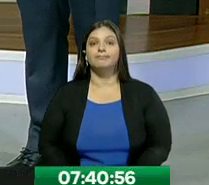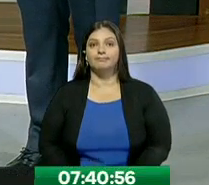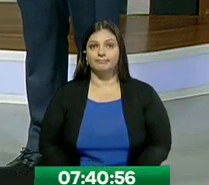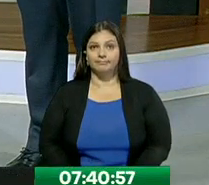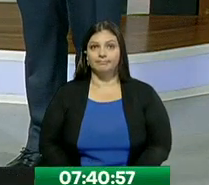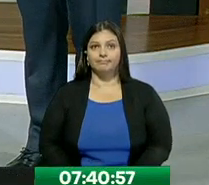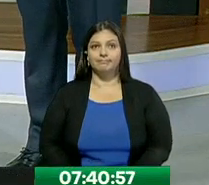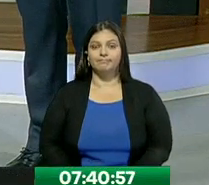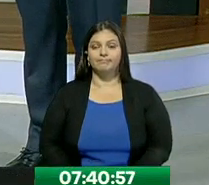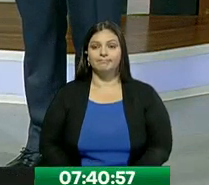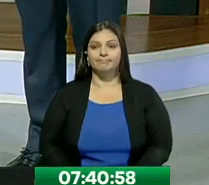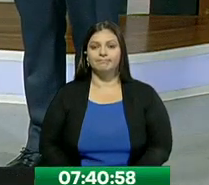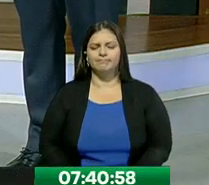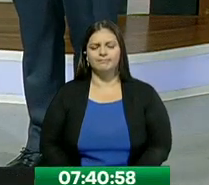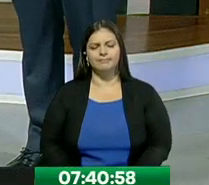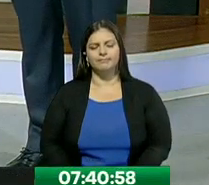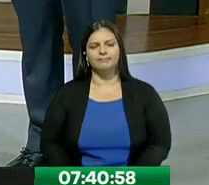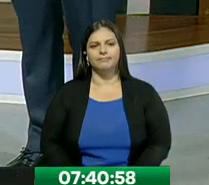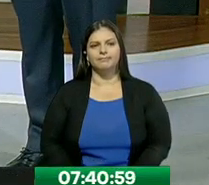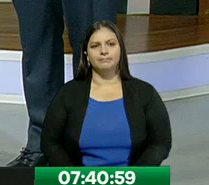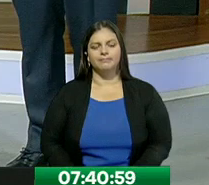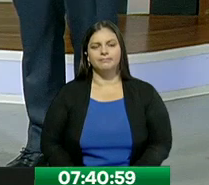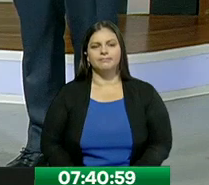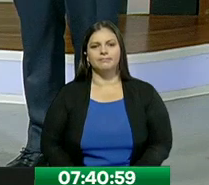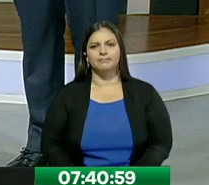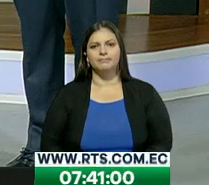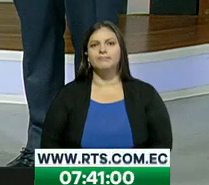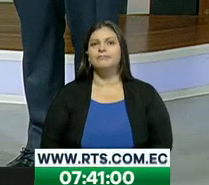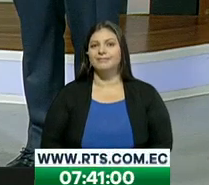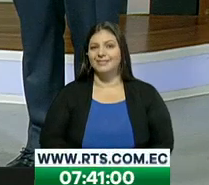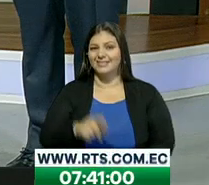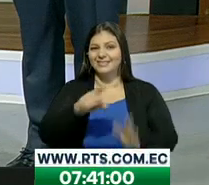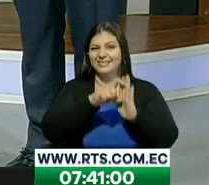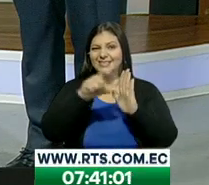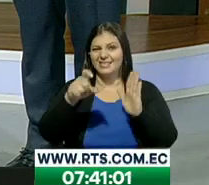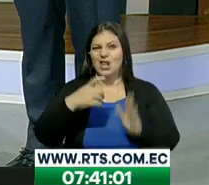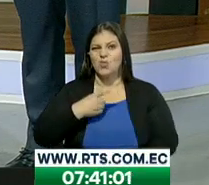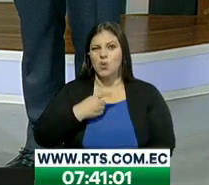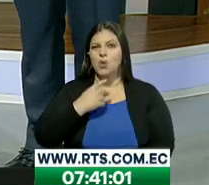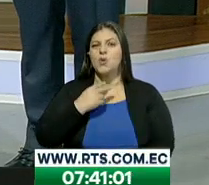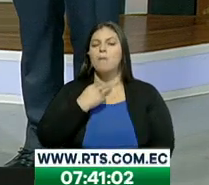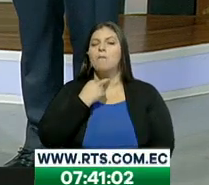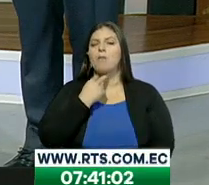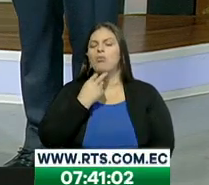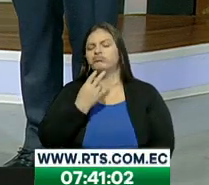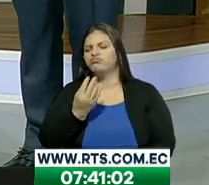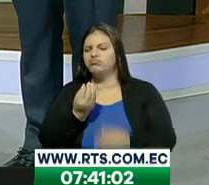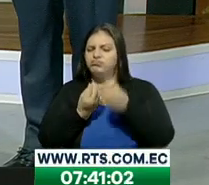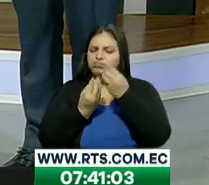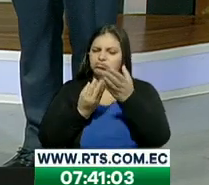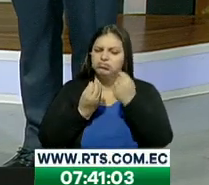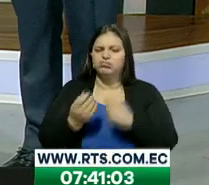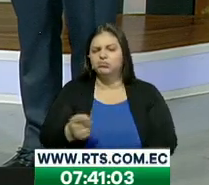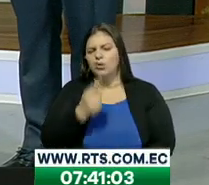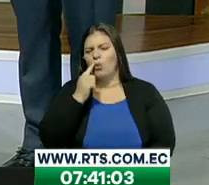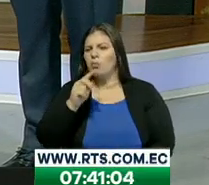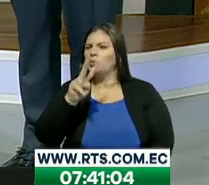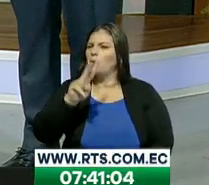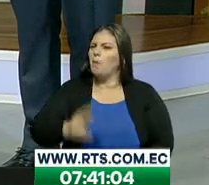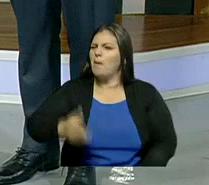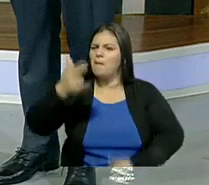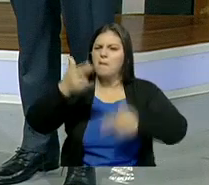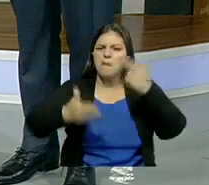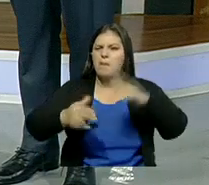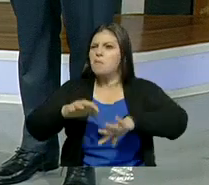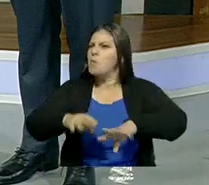uno que era una situación más o menos como de película, así como una persecución policial en Durán, donde detienen nada más y